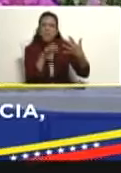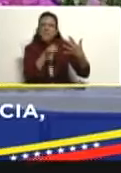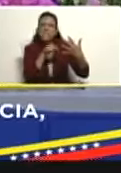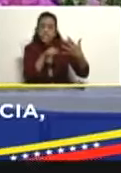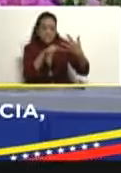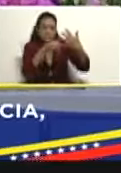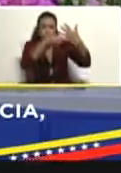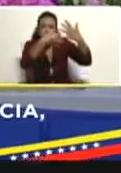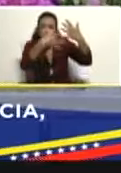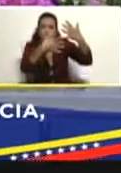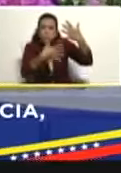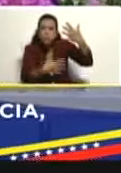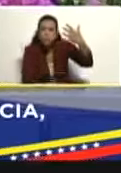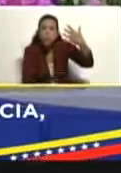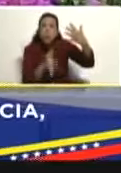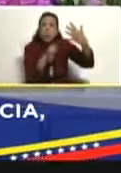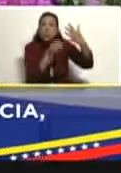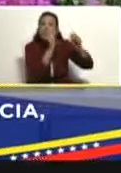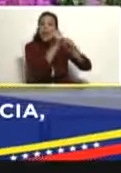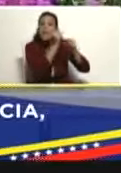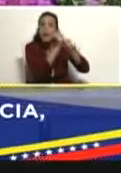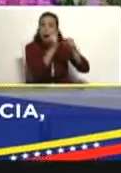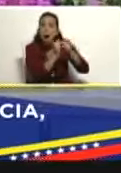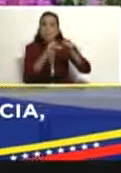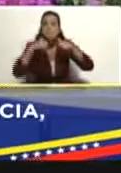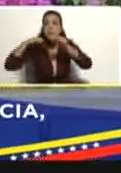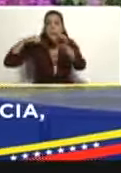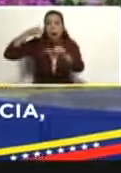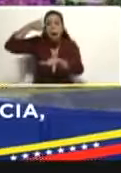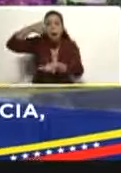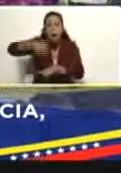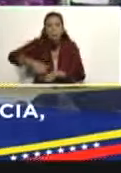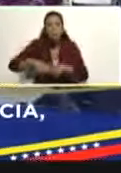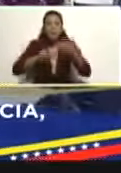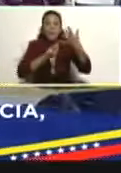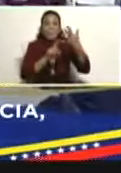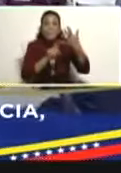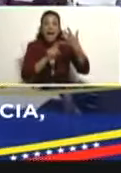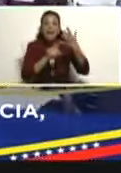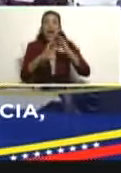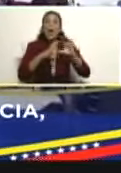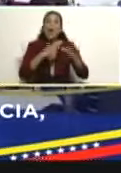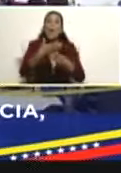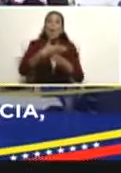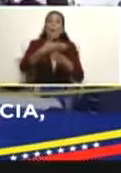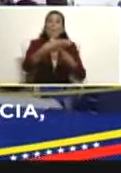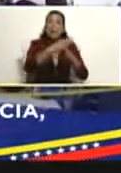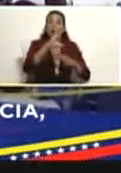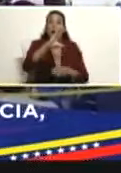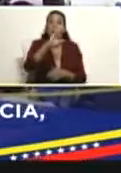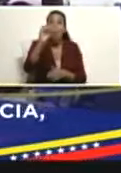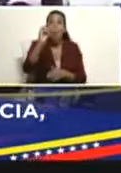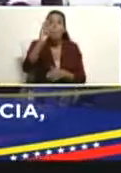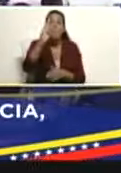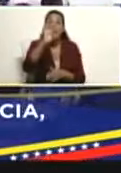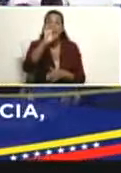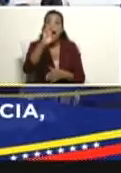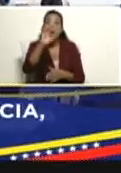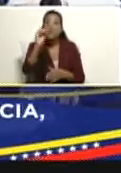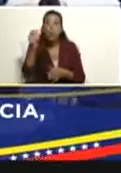ya avanzado un camino maravilloso. El vértice de la cooperación y